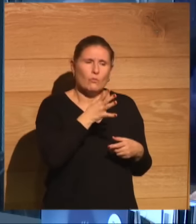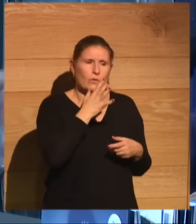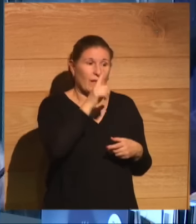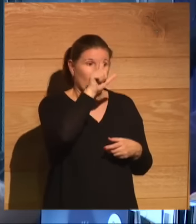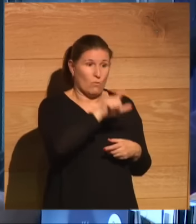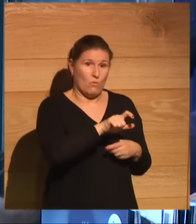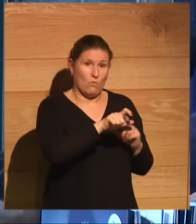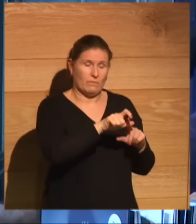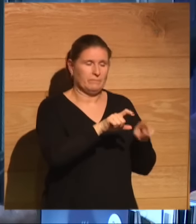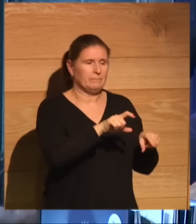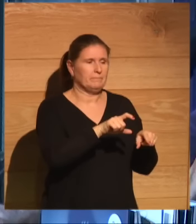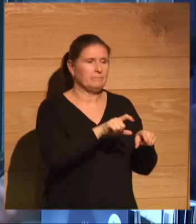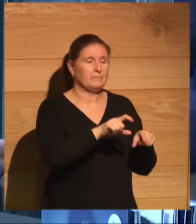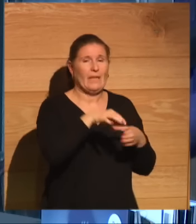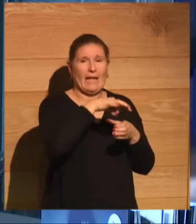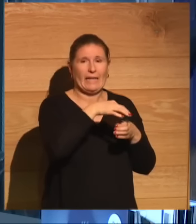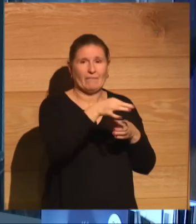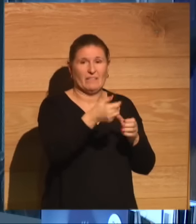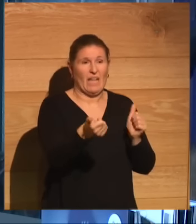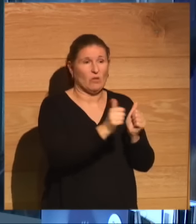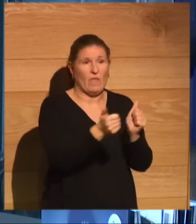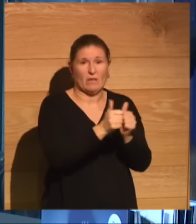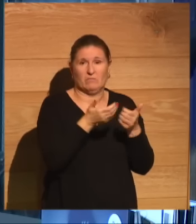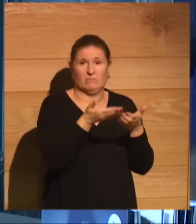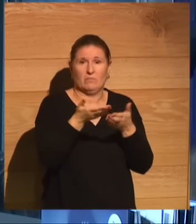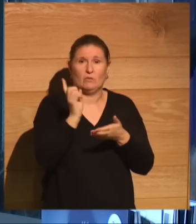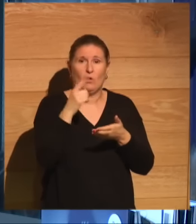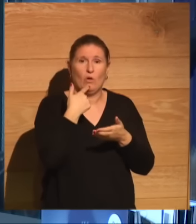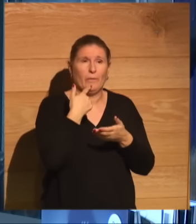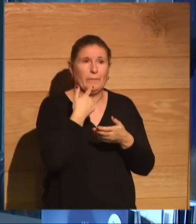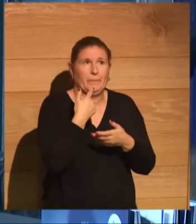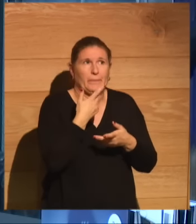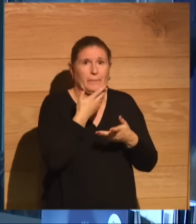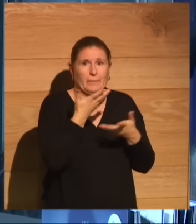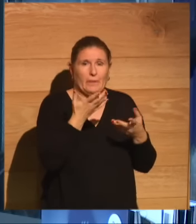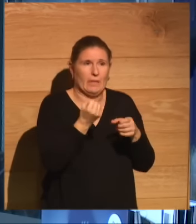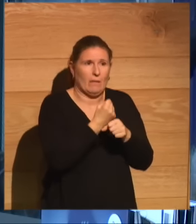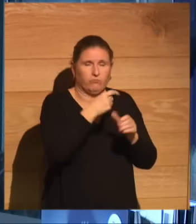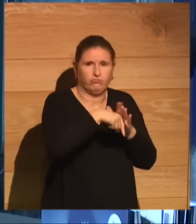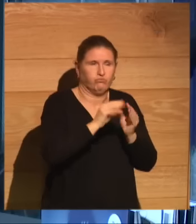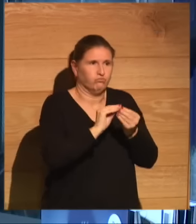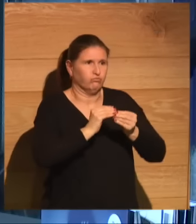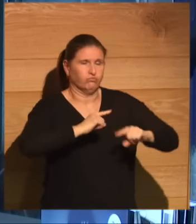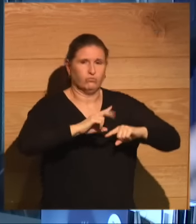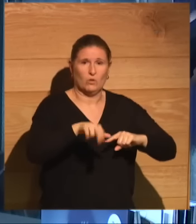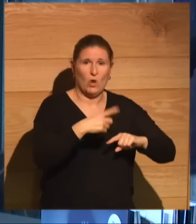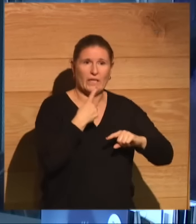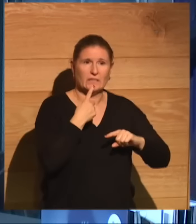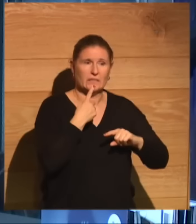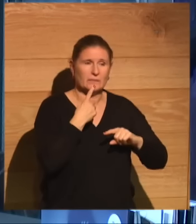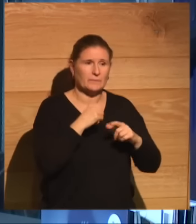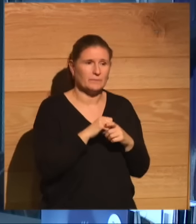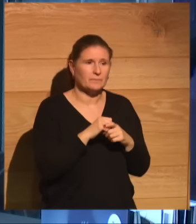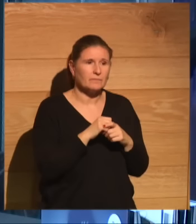señor poniendo cafés, tal y como nos ha descrito Rodrigo, y pintando la tercera pata de Toz. ¿O de cuál era el zorro? Sí, es que ni siquiera